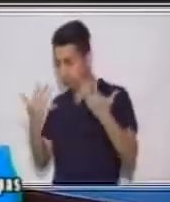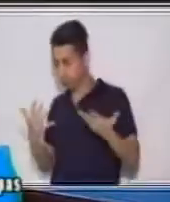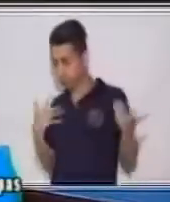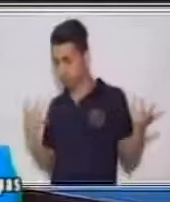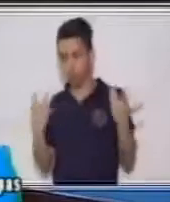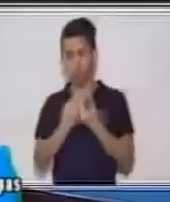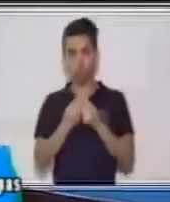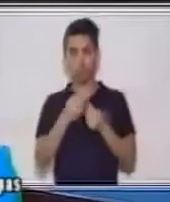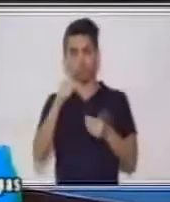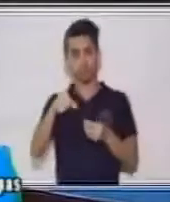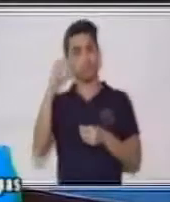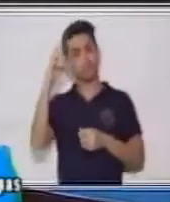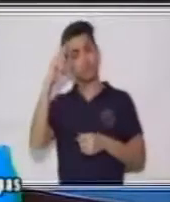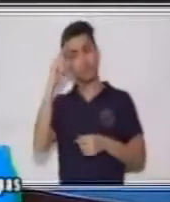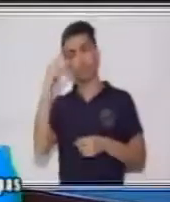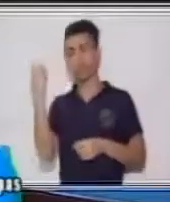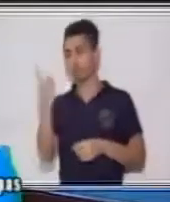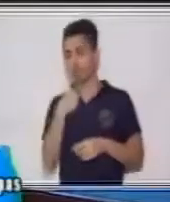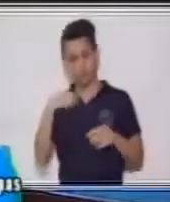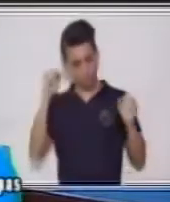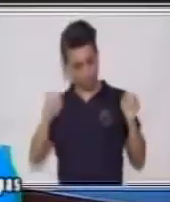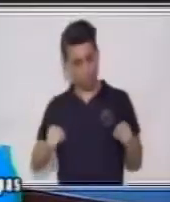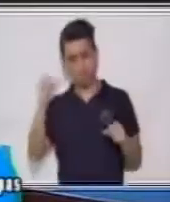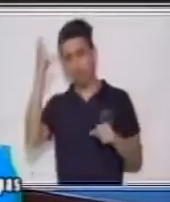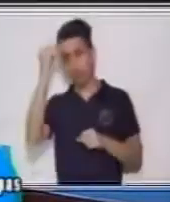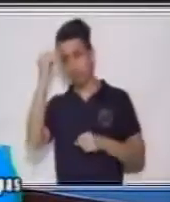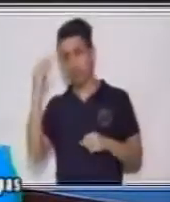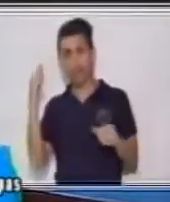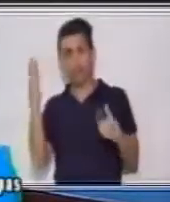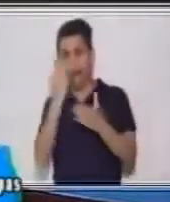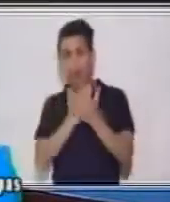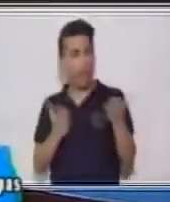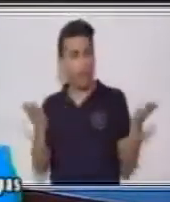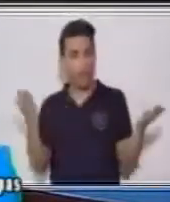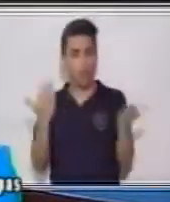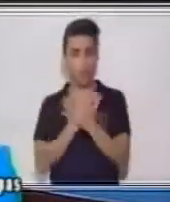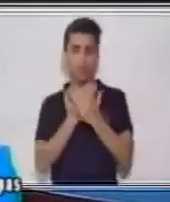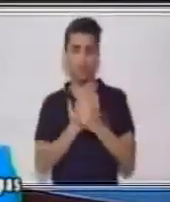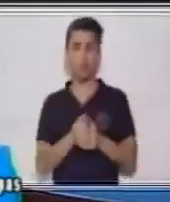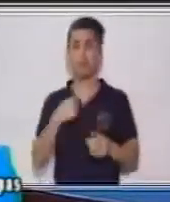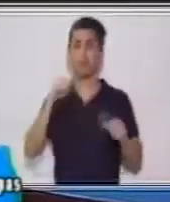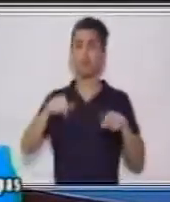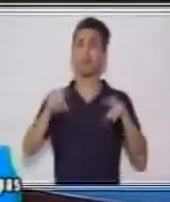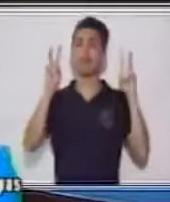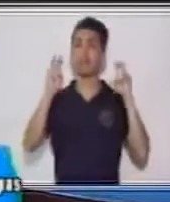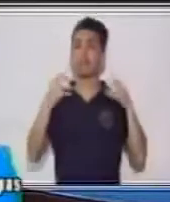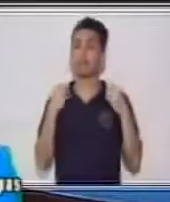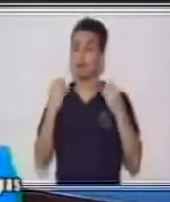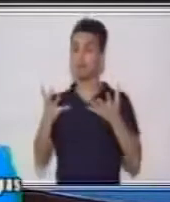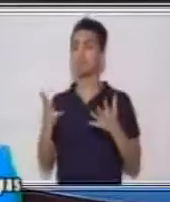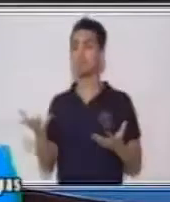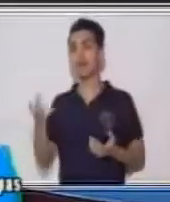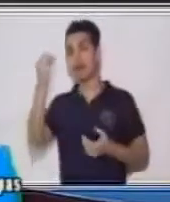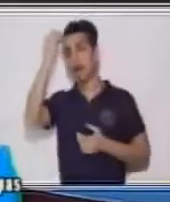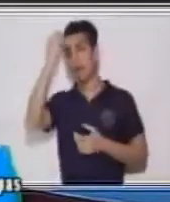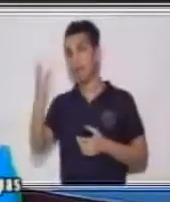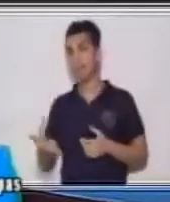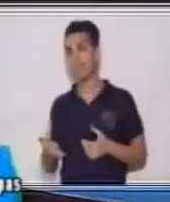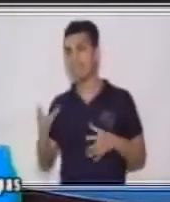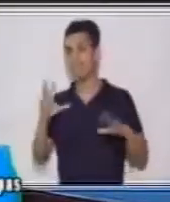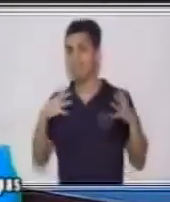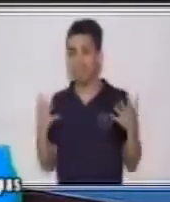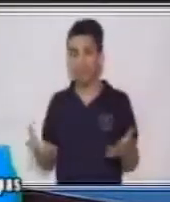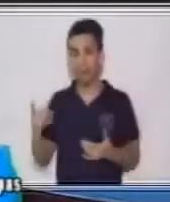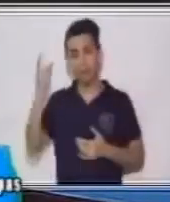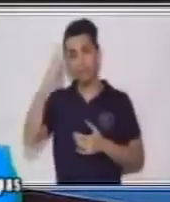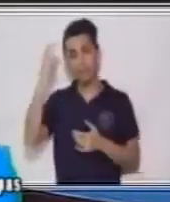educativo. Recuerda que todos podemos aprender algo nuevo hoy. Y con este tema desarrollaremos habilidades como el